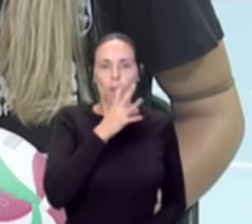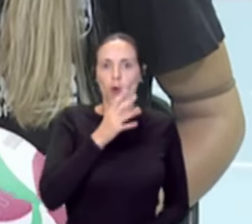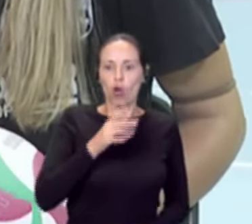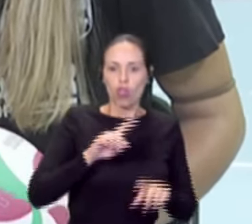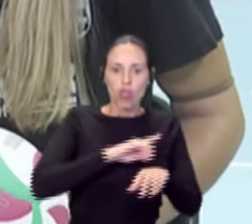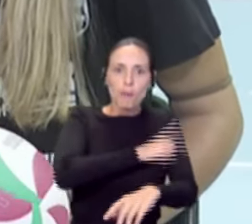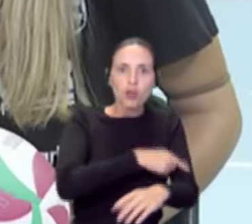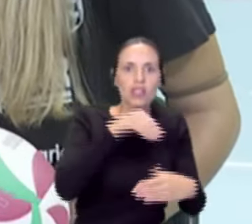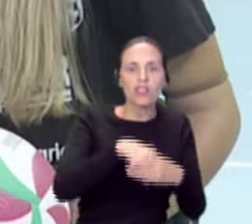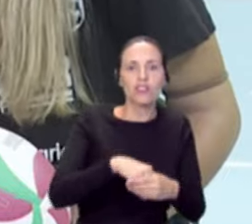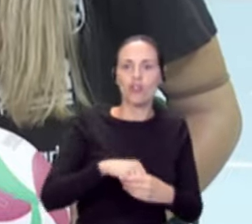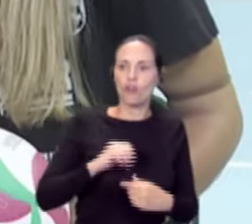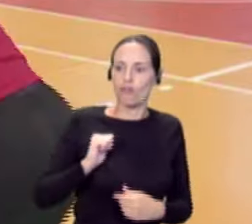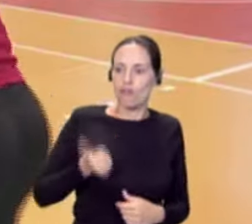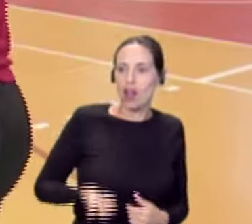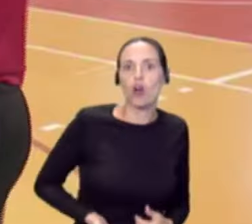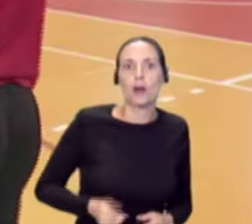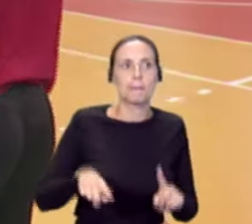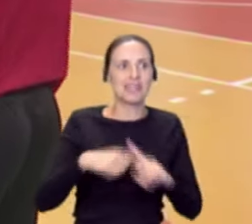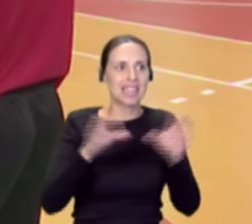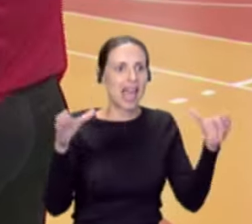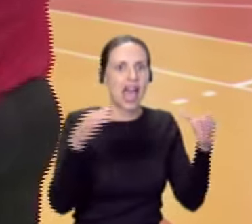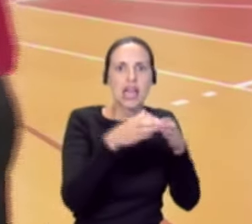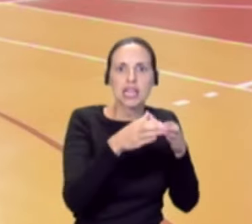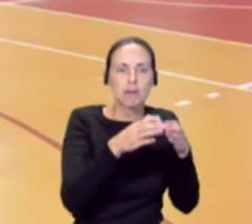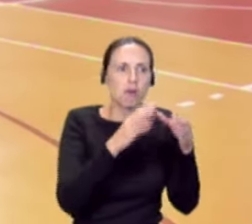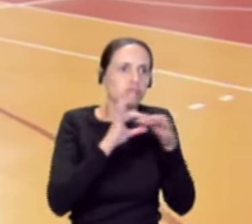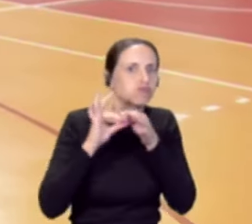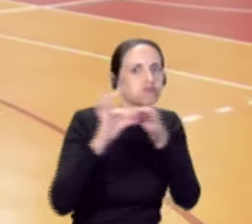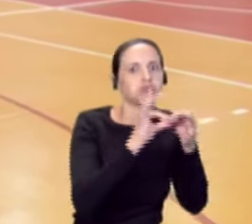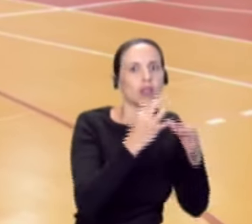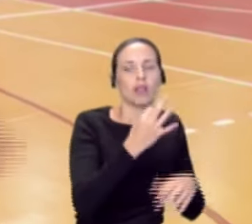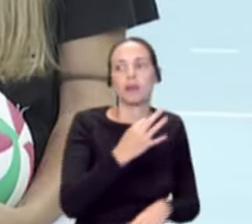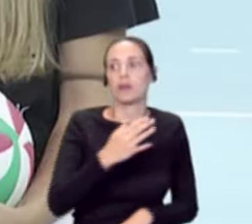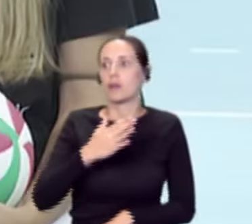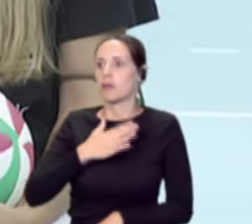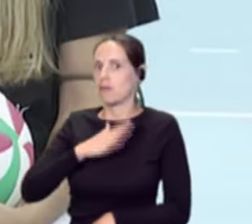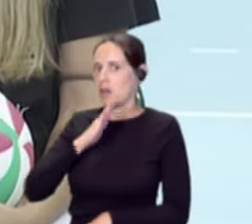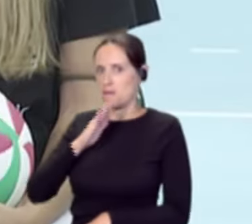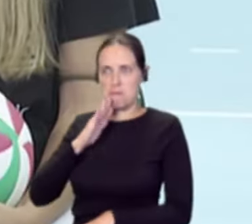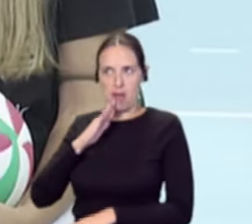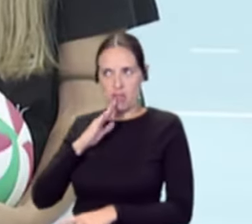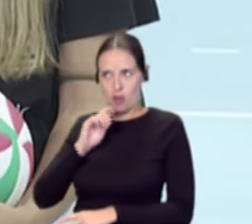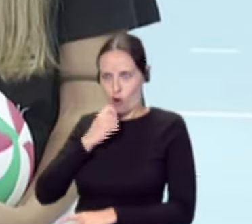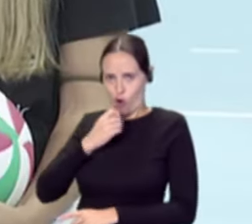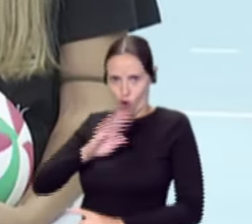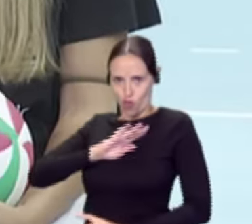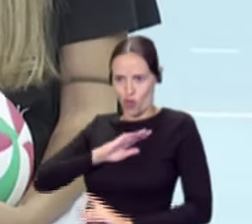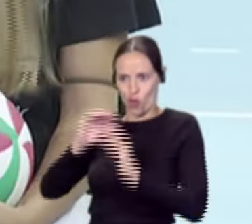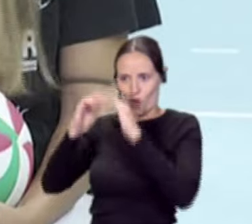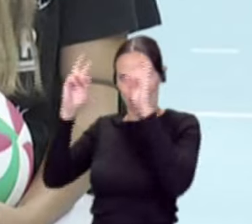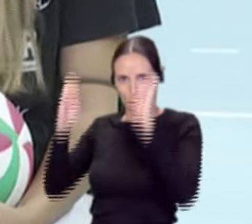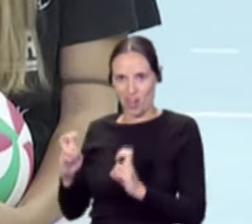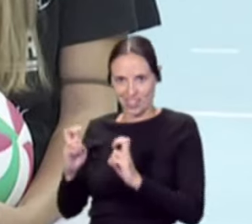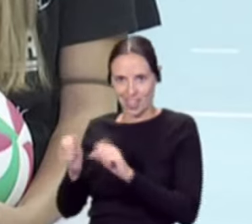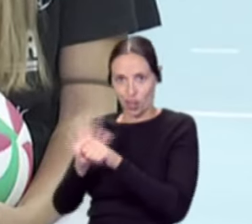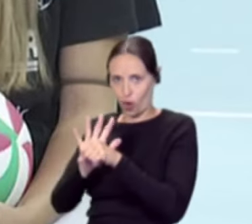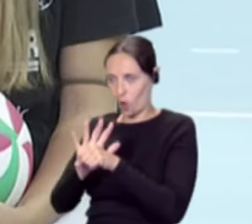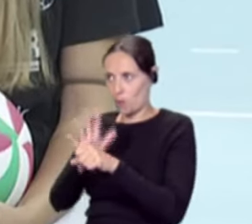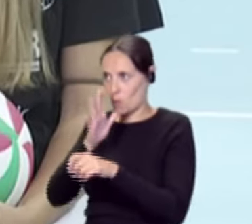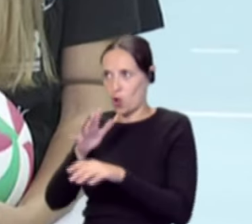proyecto que tienes que hacer conjunto a un equipo. Sí, mi madre nos cogió una tirria que te cagas en la cuarentena. No nos podíamos estar quietos. Sí, sí, sí. Vamos a jugar en la azotea,